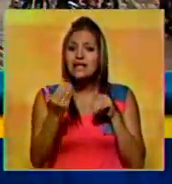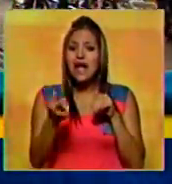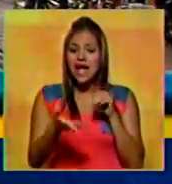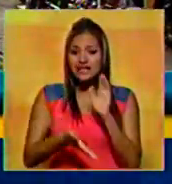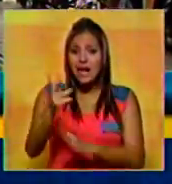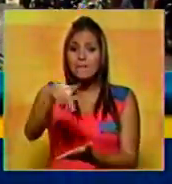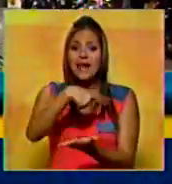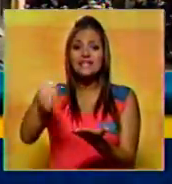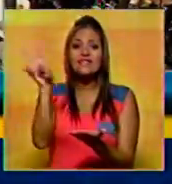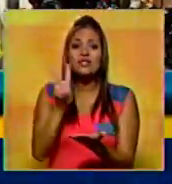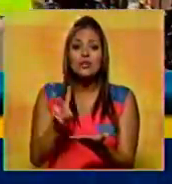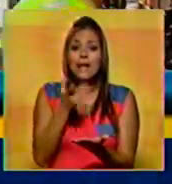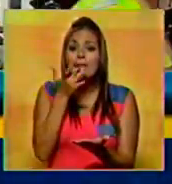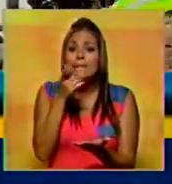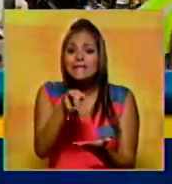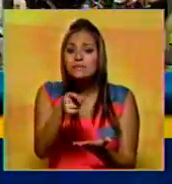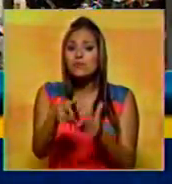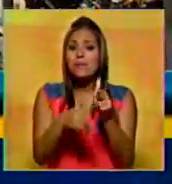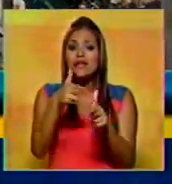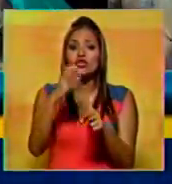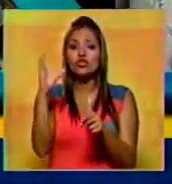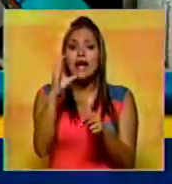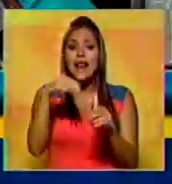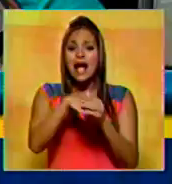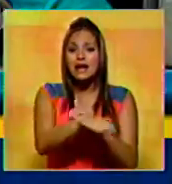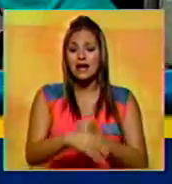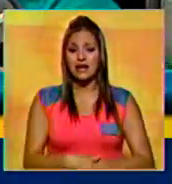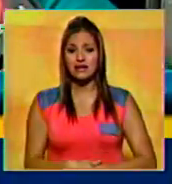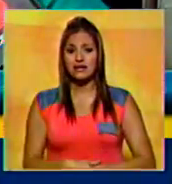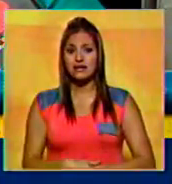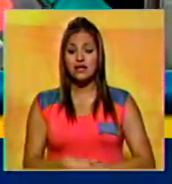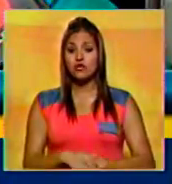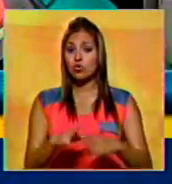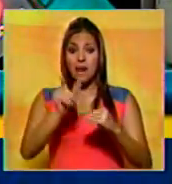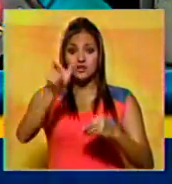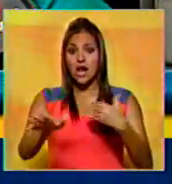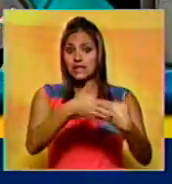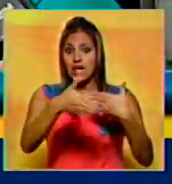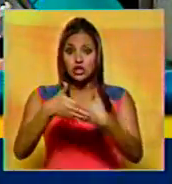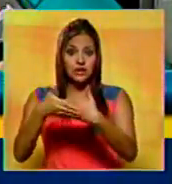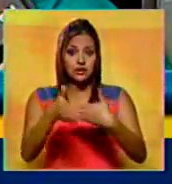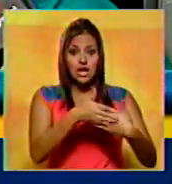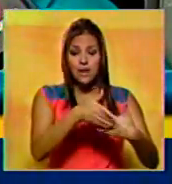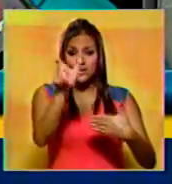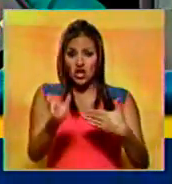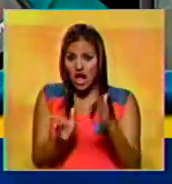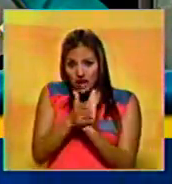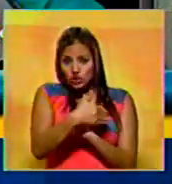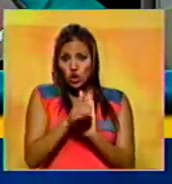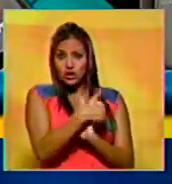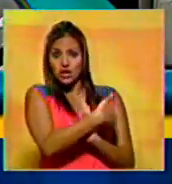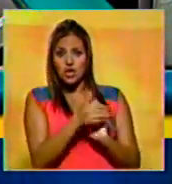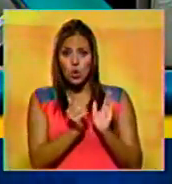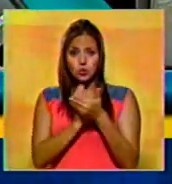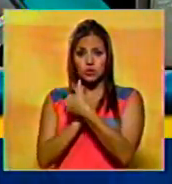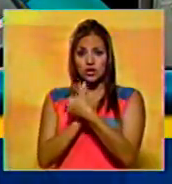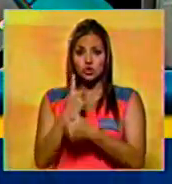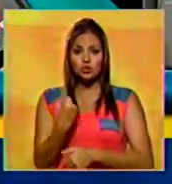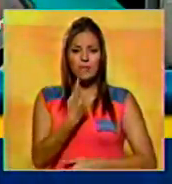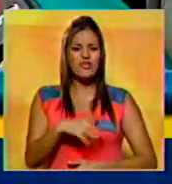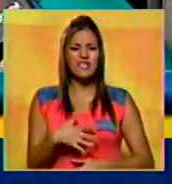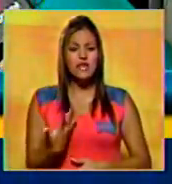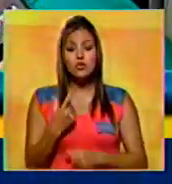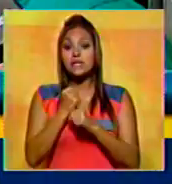estación Plaza Venezuela del metro de Caracas o sea todo el mundo cerró las tiendas la gente se metieron en se nosotros solamente